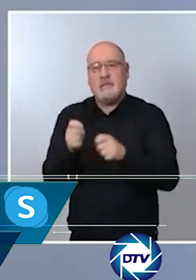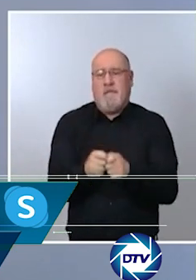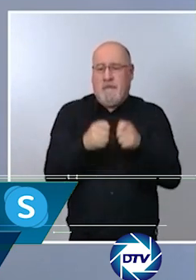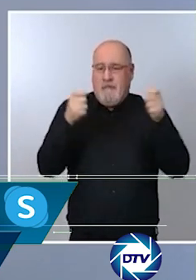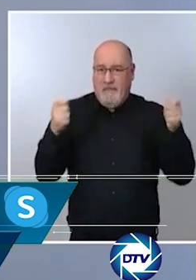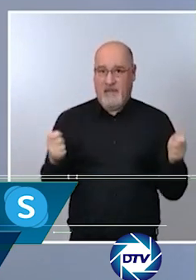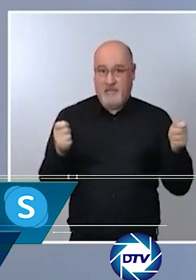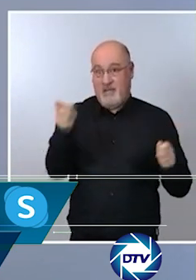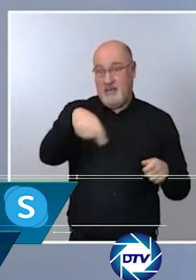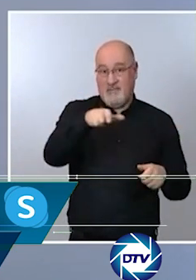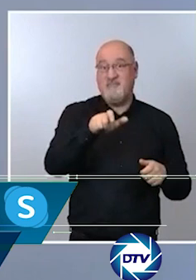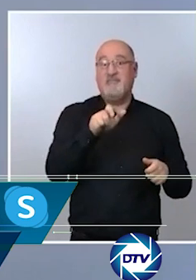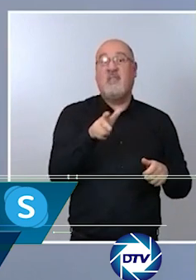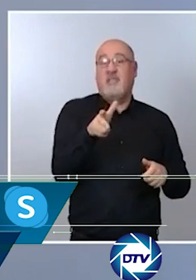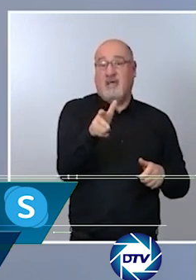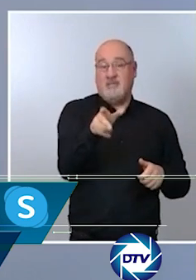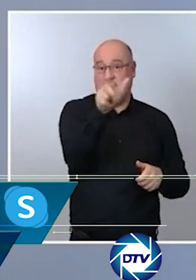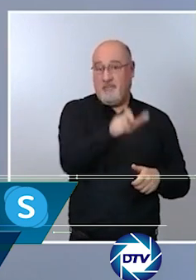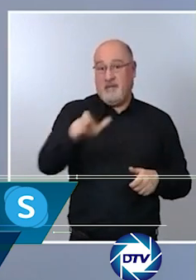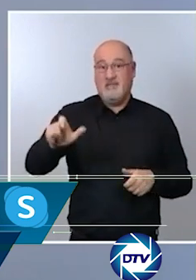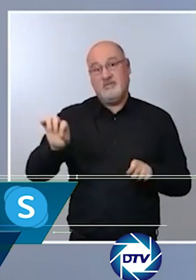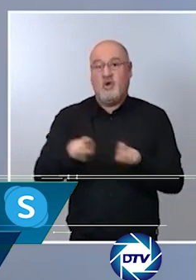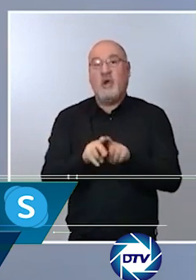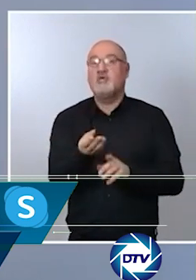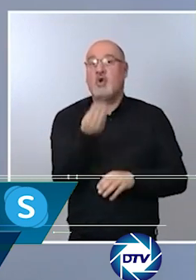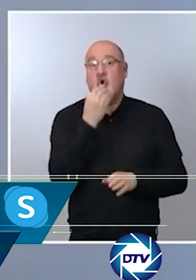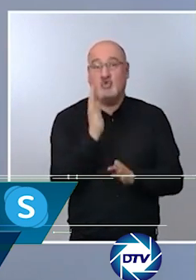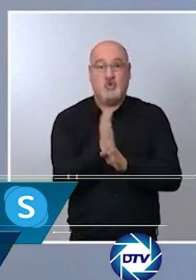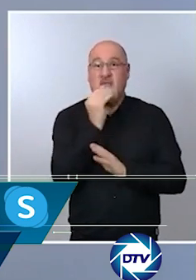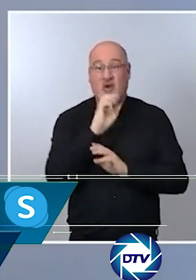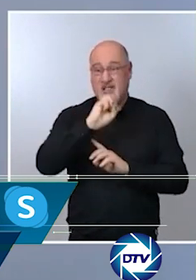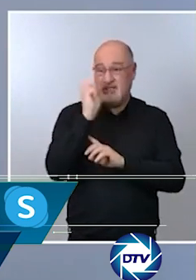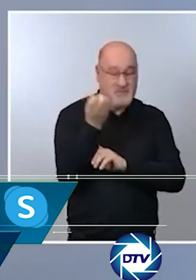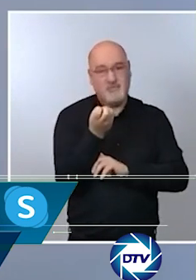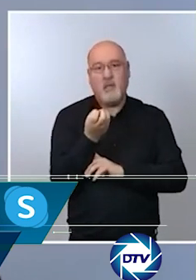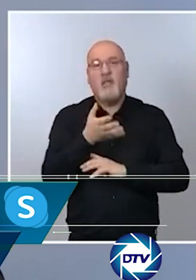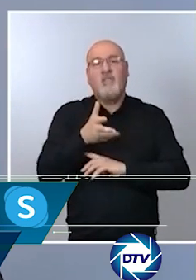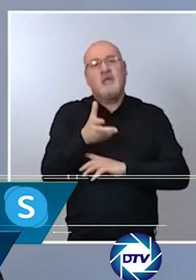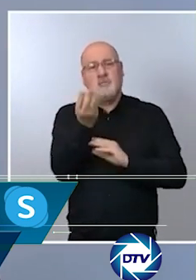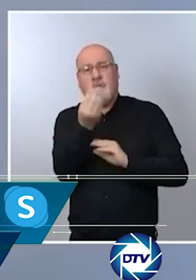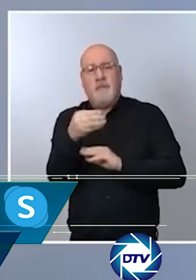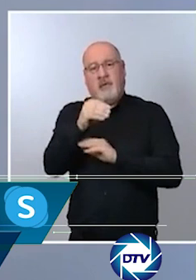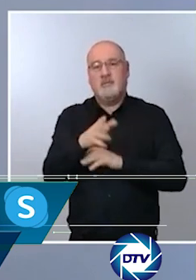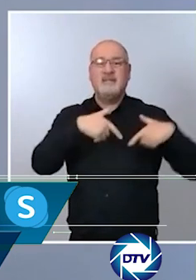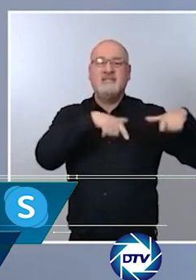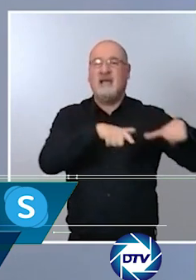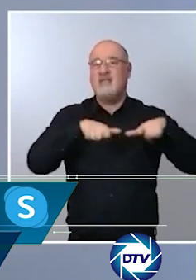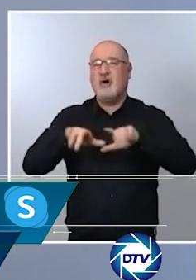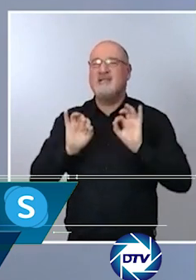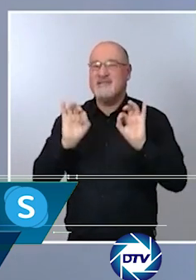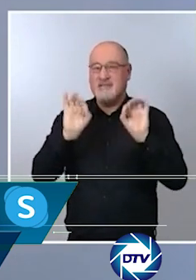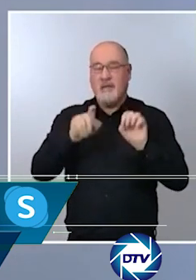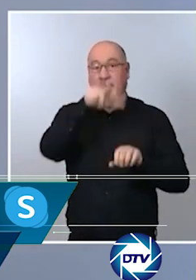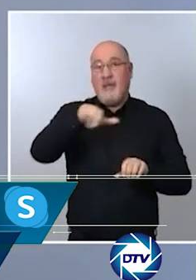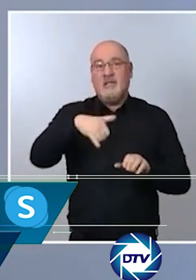me parecerá mismo, al frente de Agenda 2030. En este contexto tenemos que volver a recordar que el gobierno de España actual